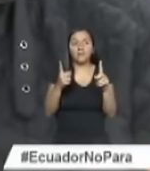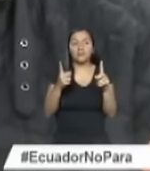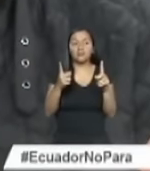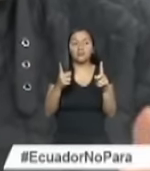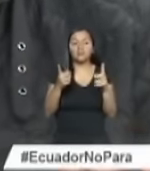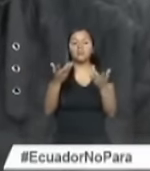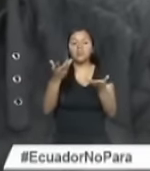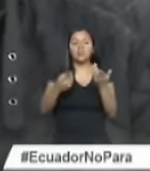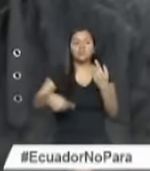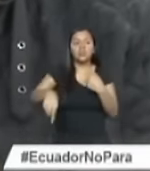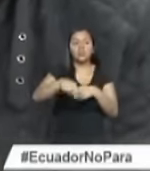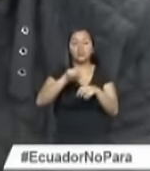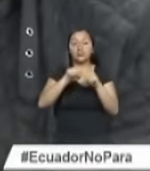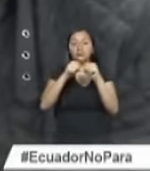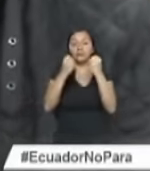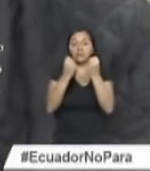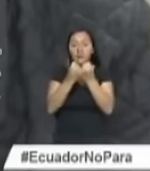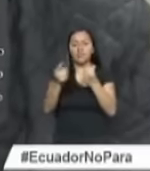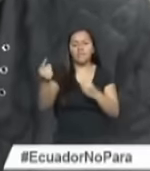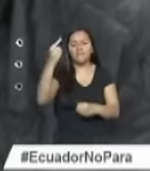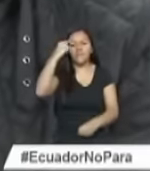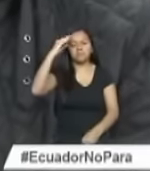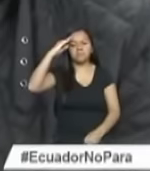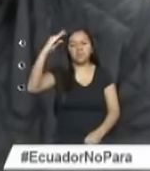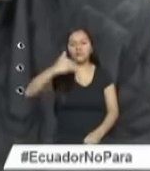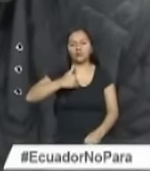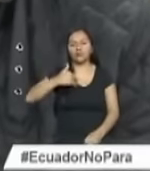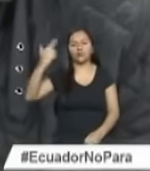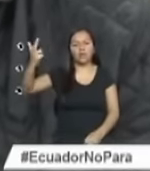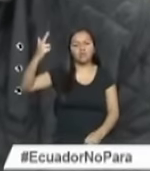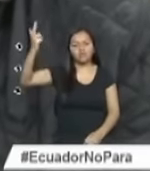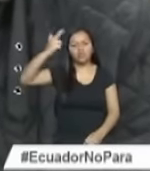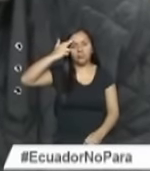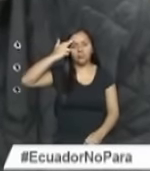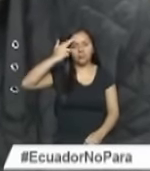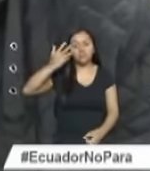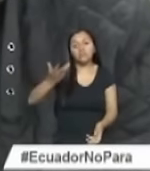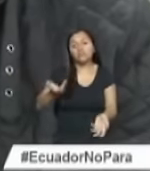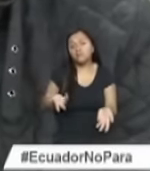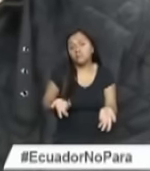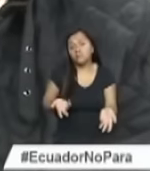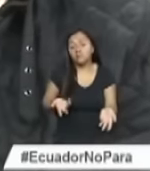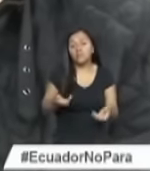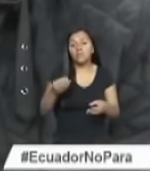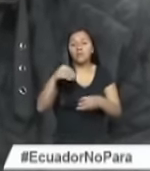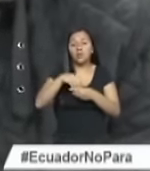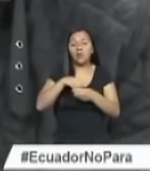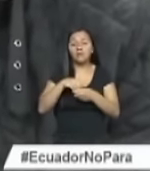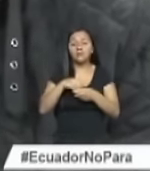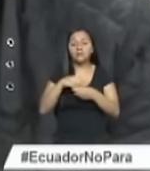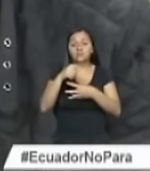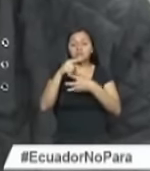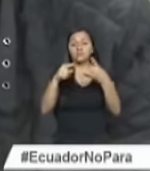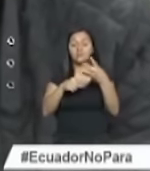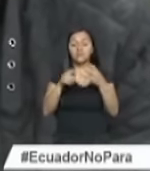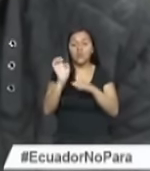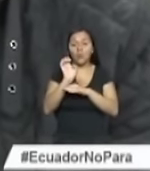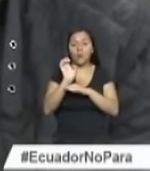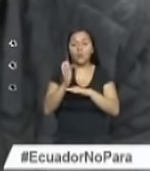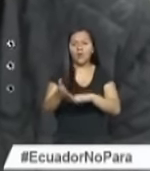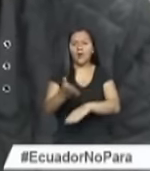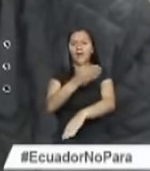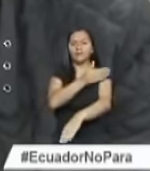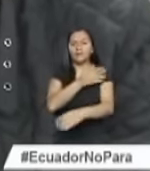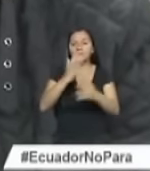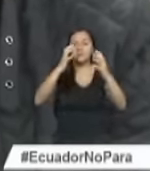informalmente está presente, ¿no? Y en ese sentido, históricamente ha sido un actor importante en la vida nacional, en los grandes momentos